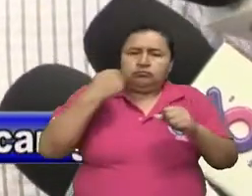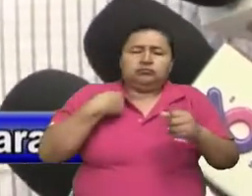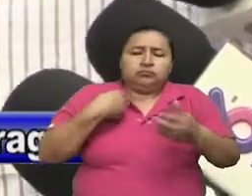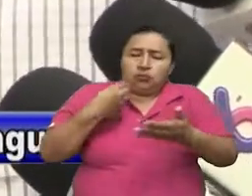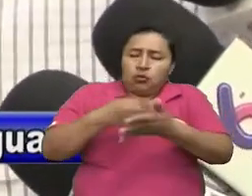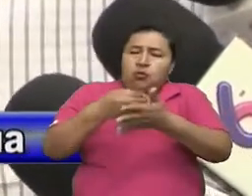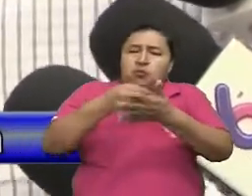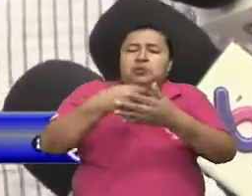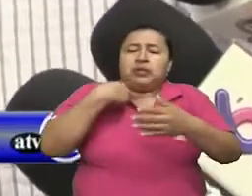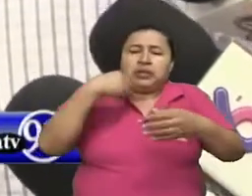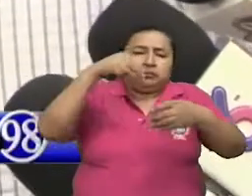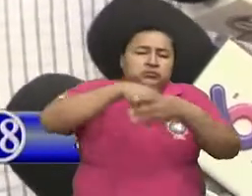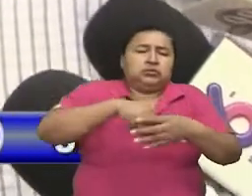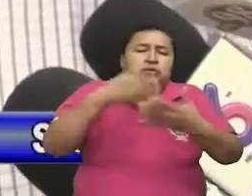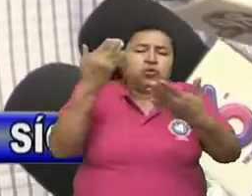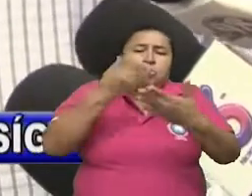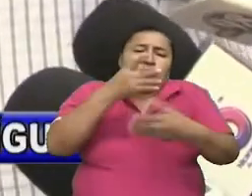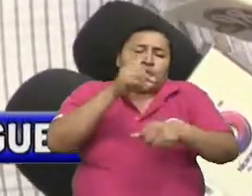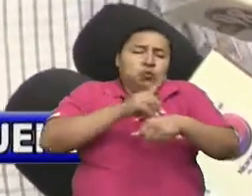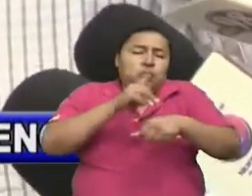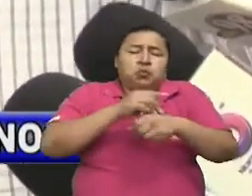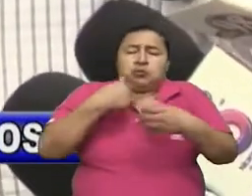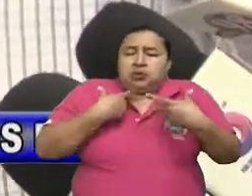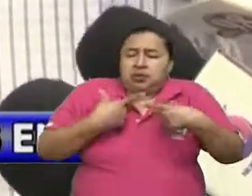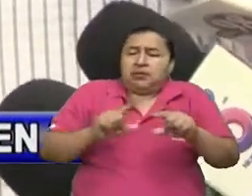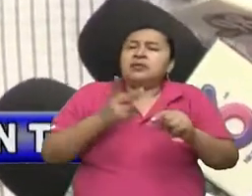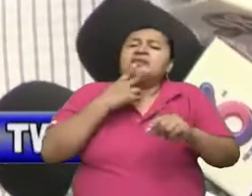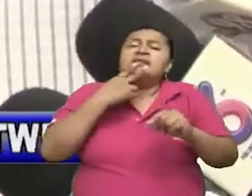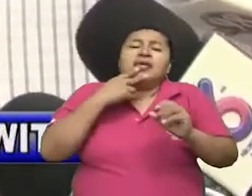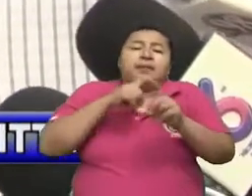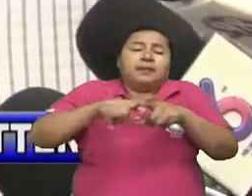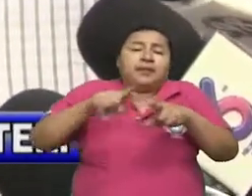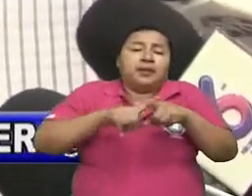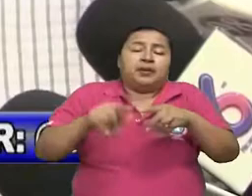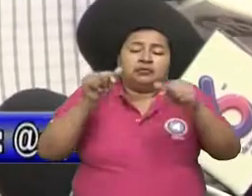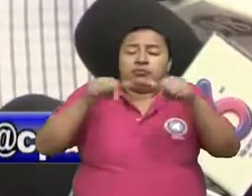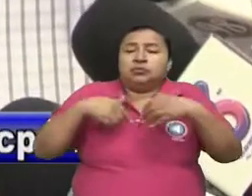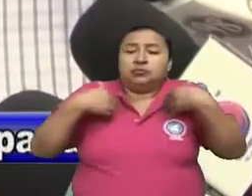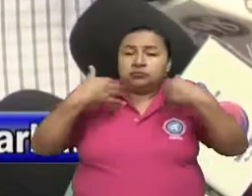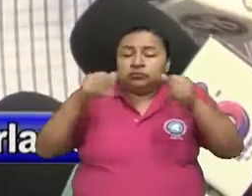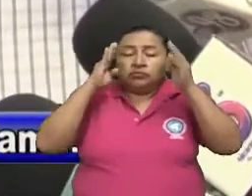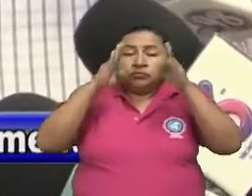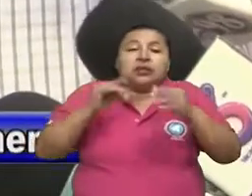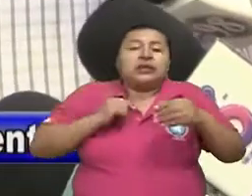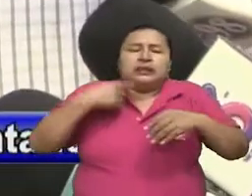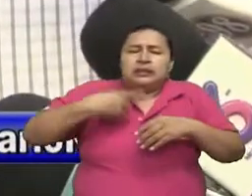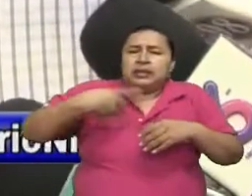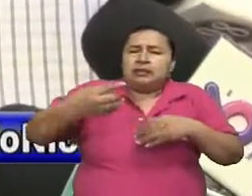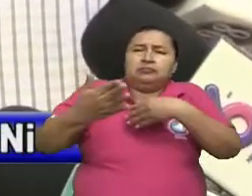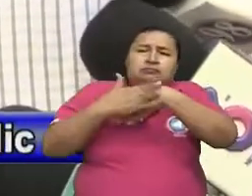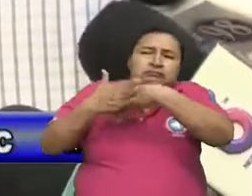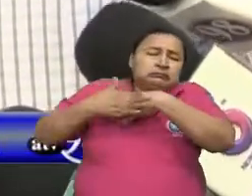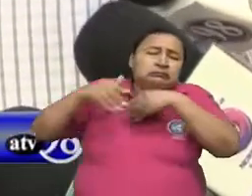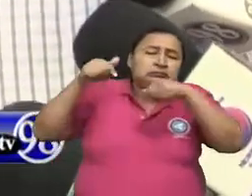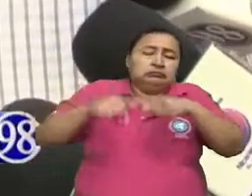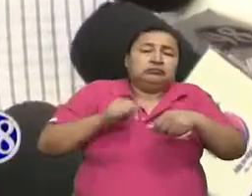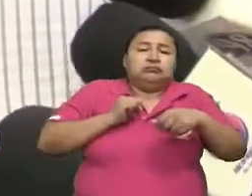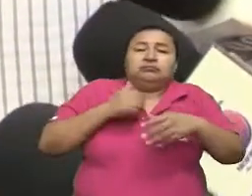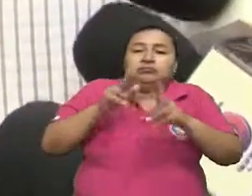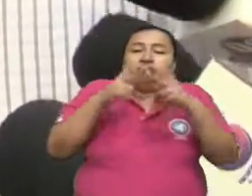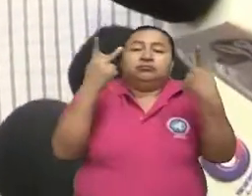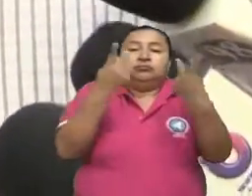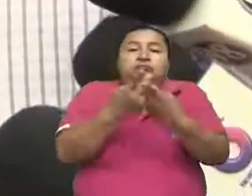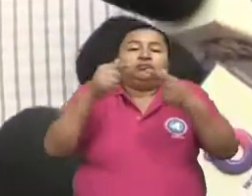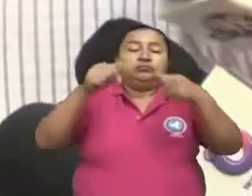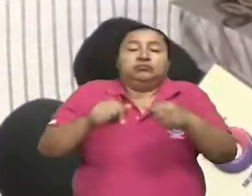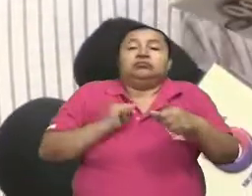manera gratuita, por el acercamiento, los servicios de la salud a la población que día a día demanda, ¿verdad?, en este pueblo, en este